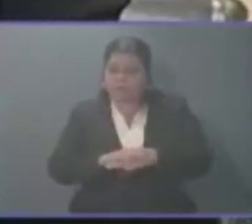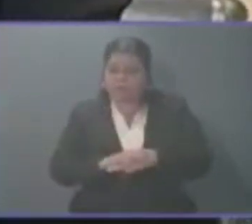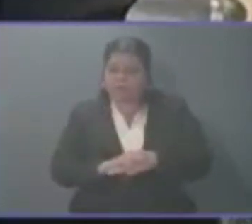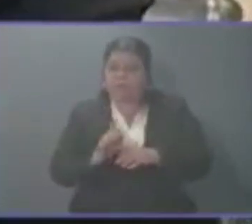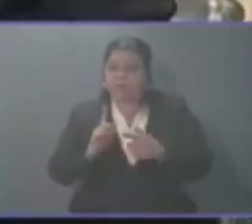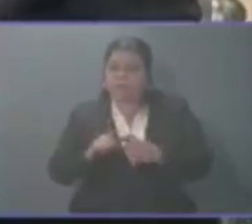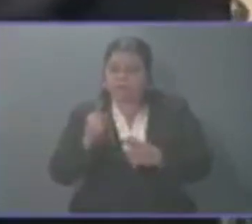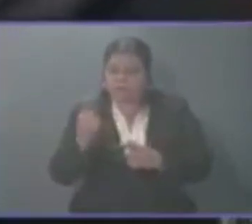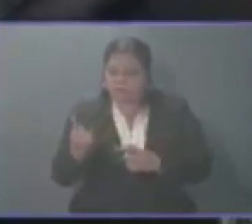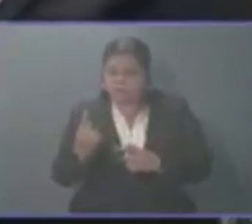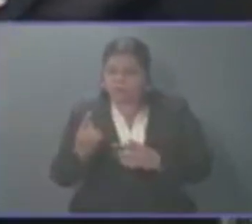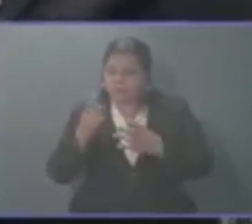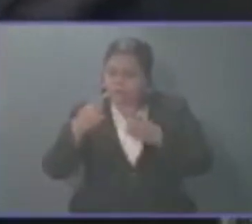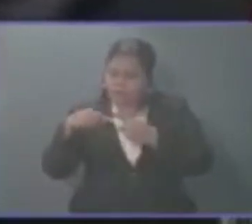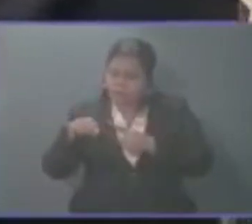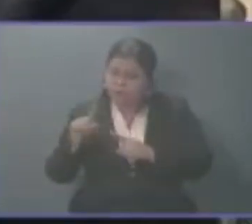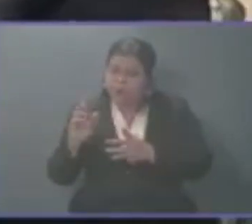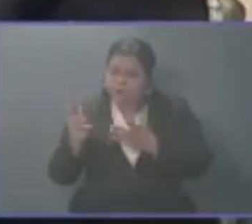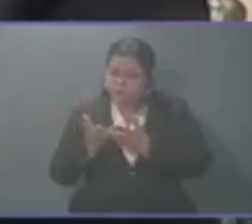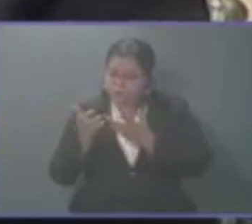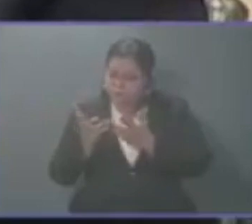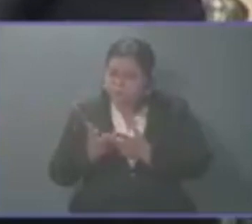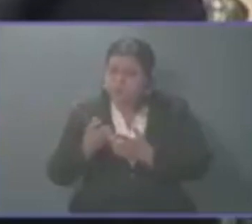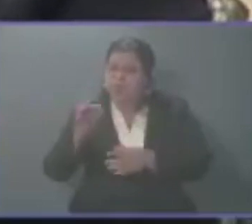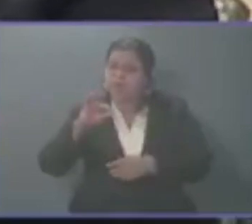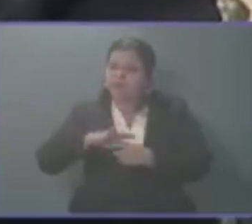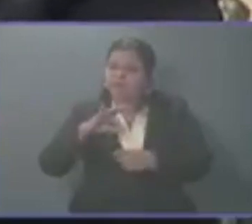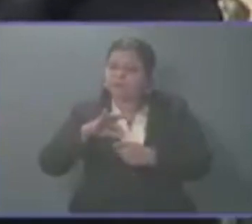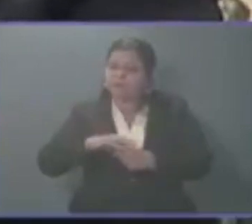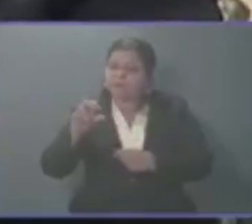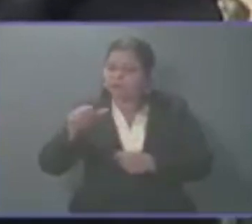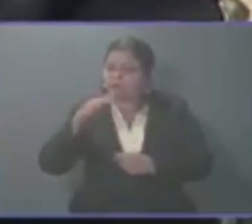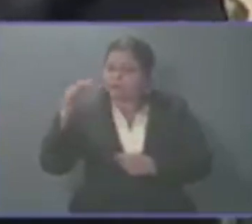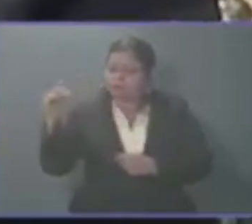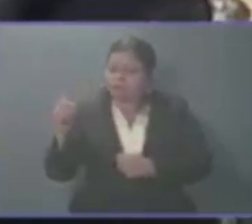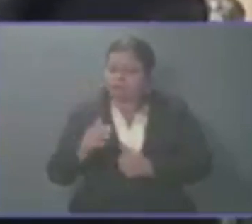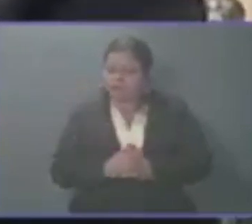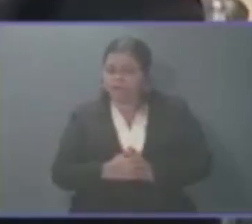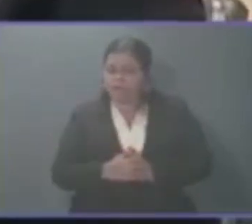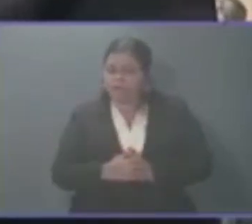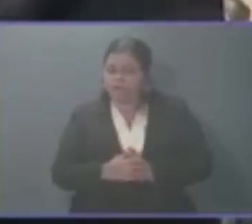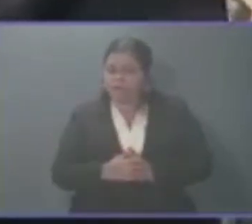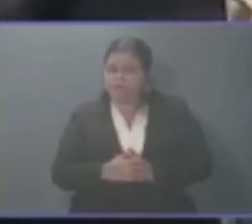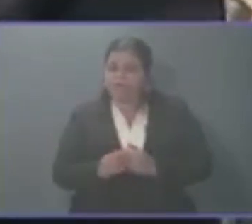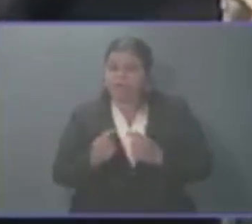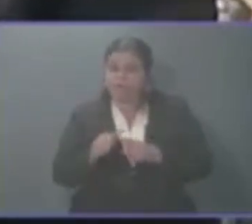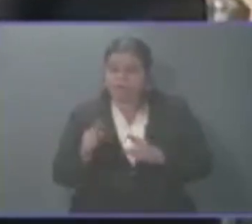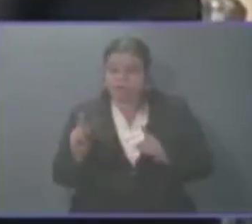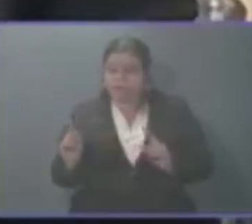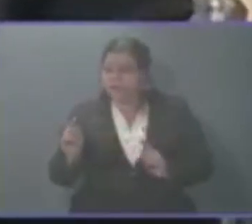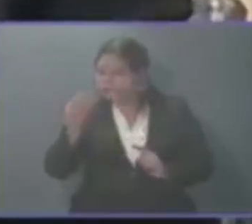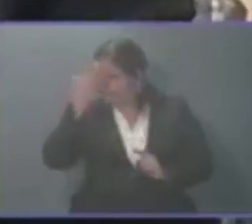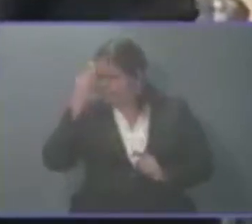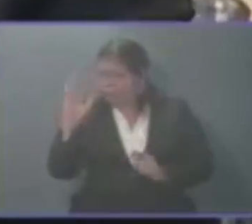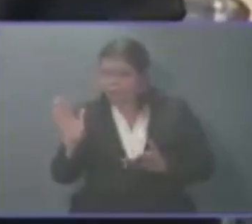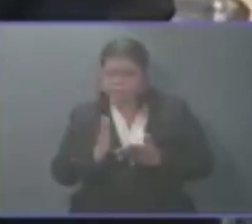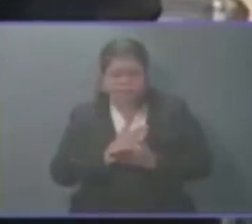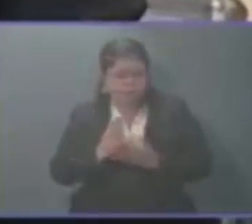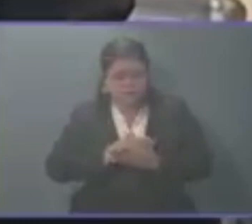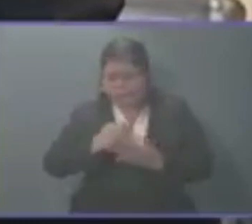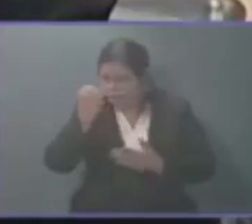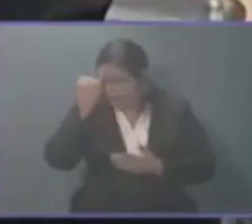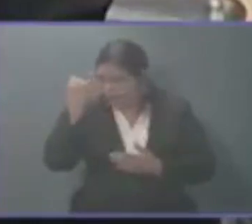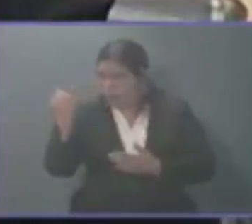yo los invito primero que vayan y se investiguen qué es el voto electrónico. Para comenzar, no tienen ni la menor idea de qué están